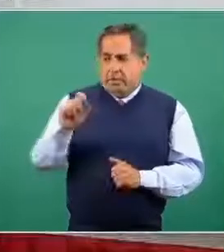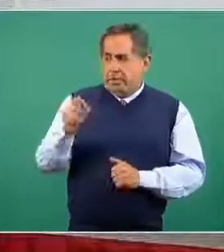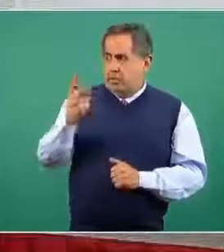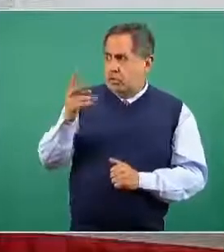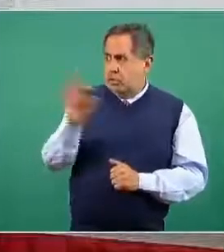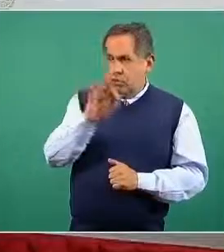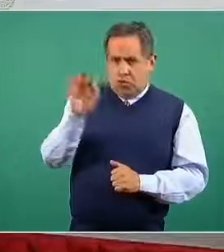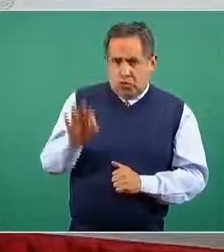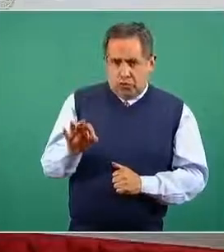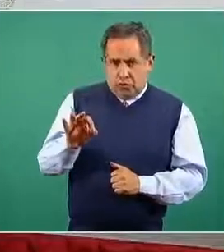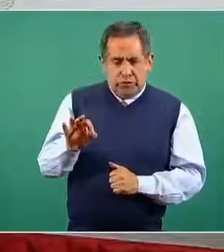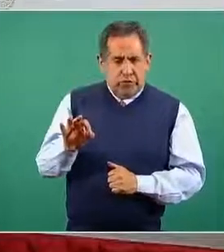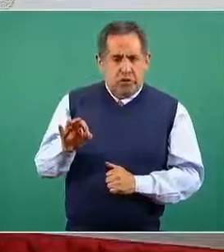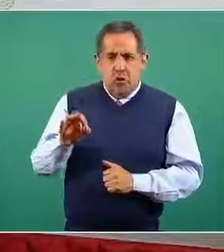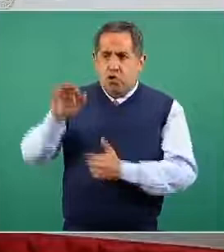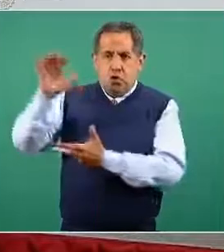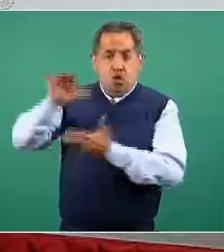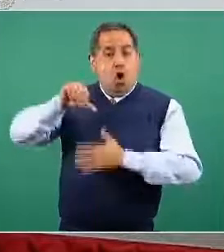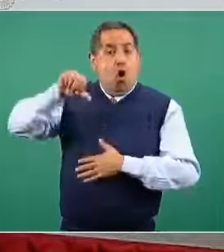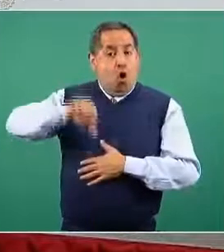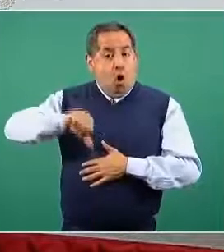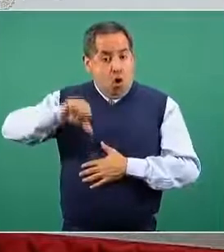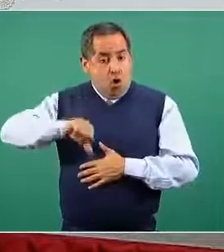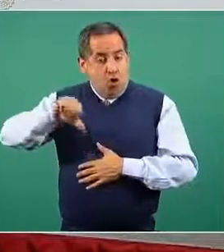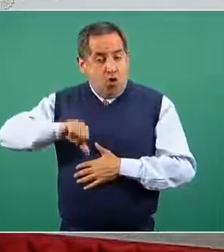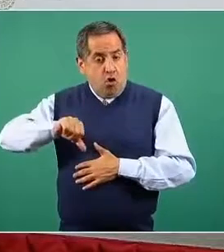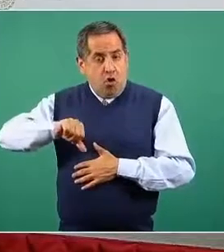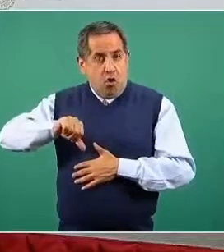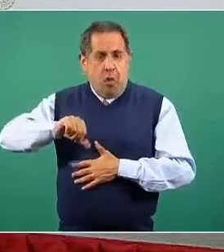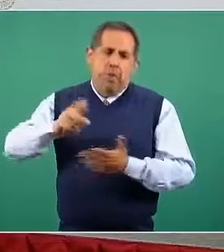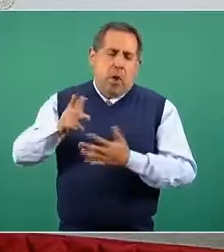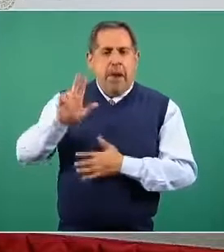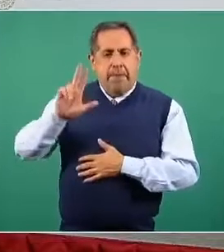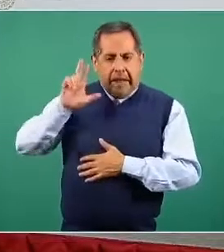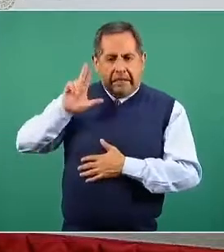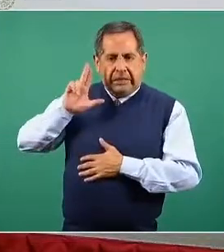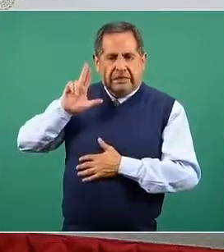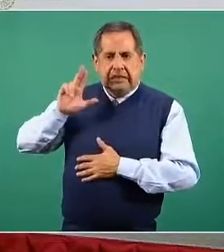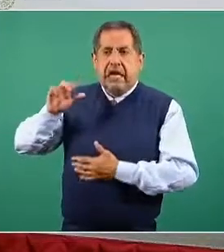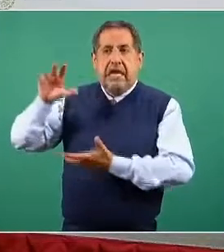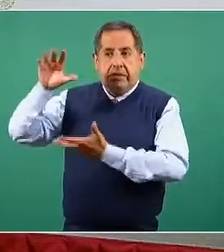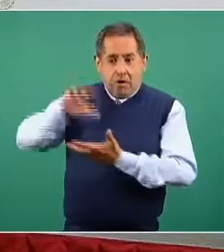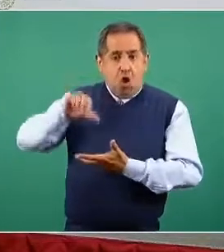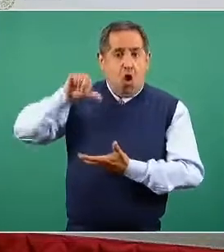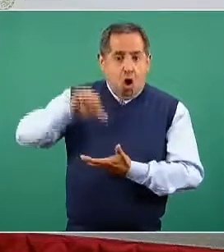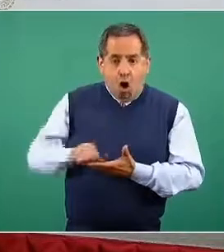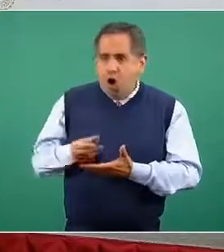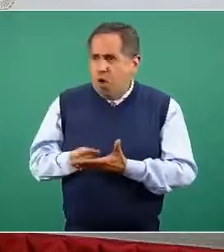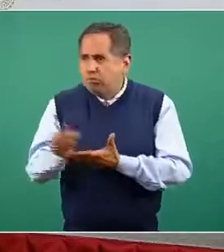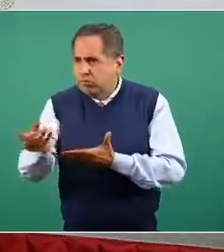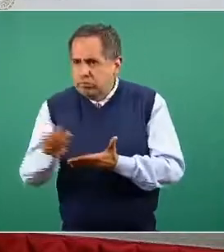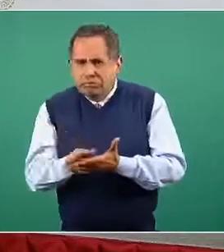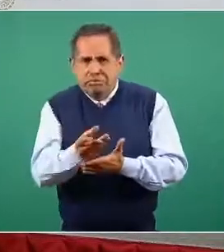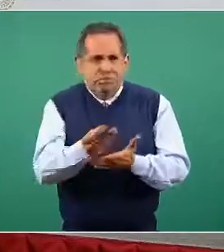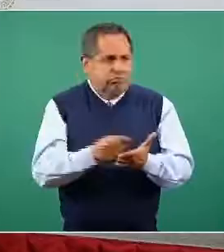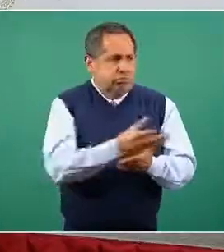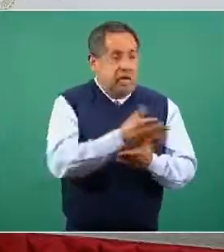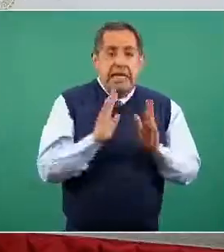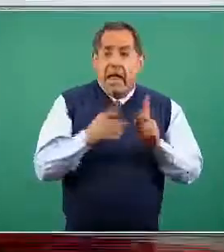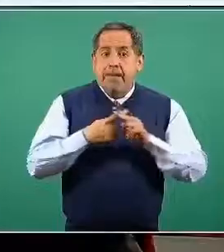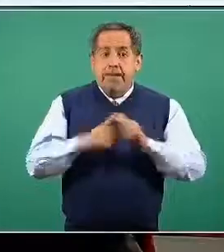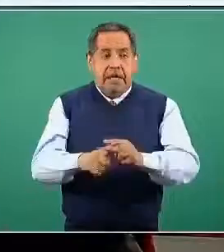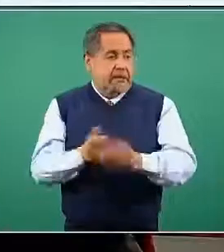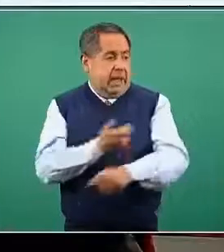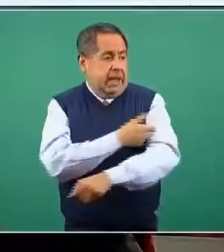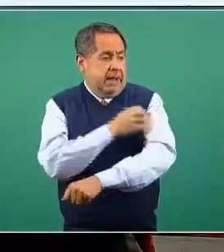22% del paquete que llegó hoy, bueno, que llegó el martes y que se distribuyó ayer y que hoy se empezó a poner,